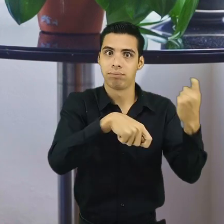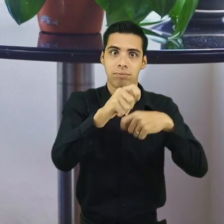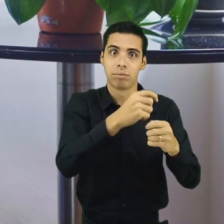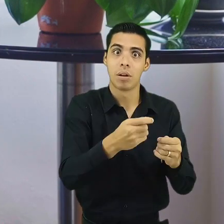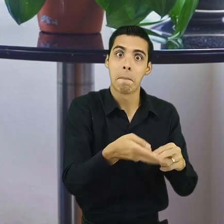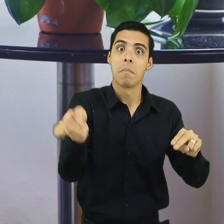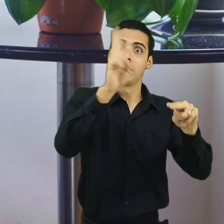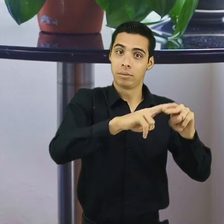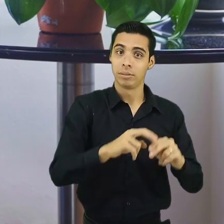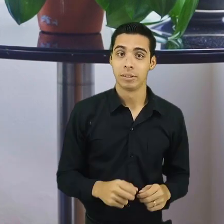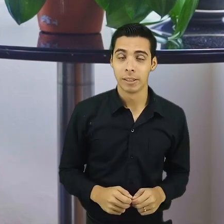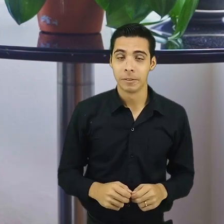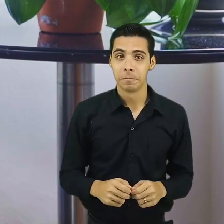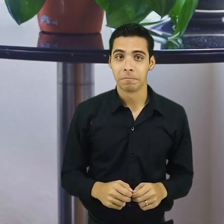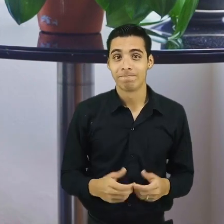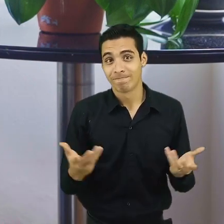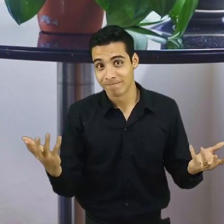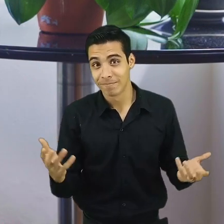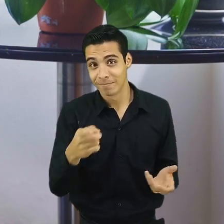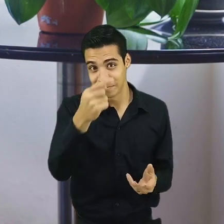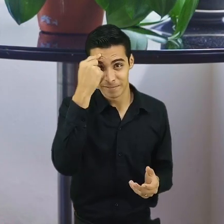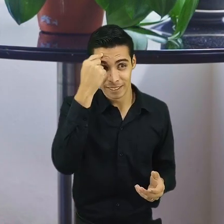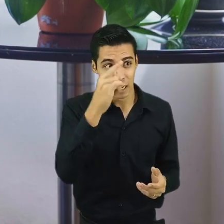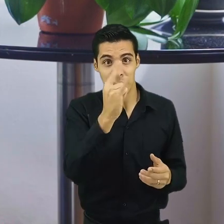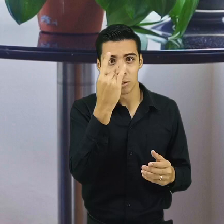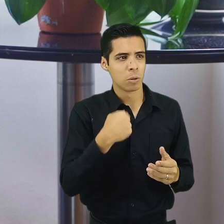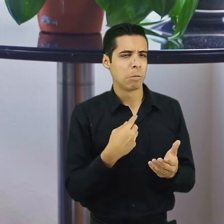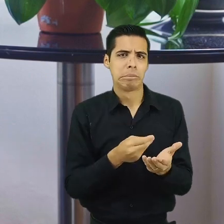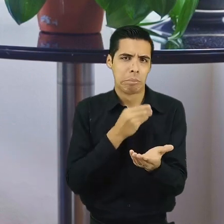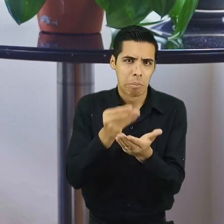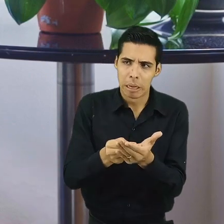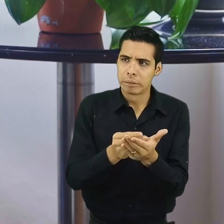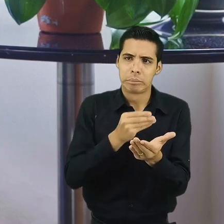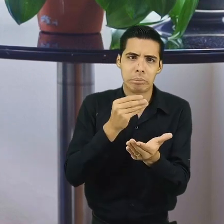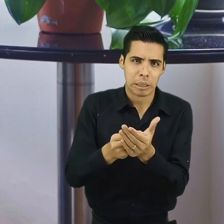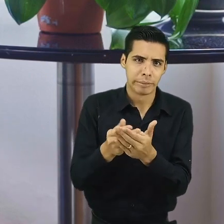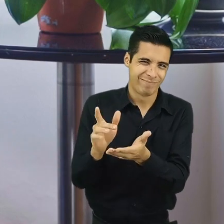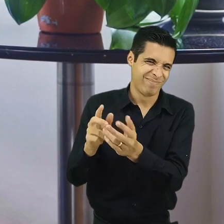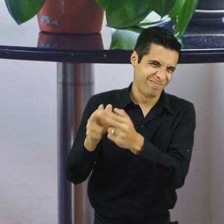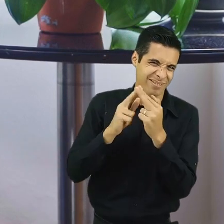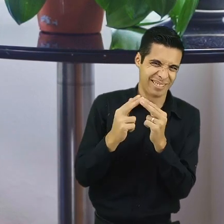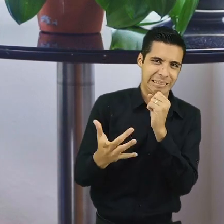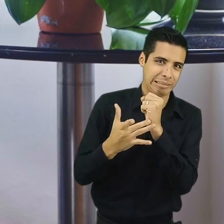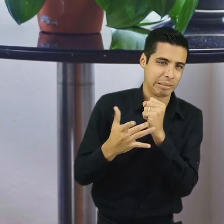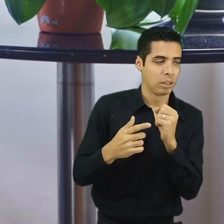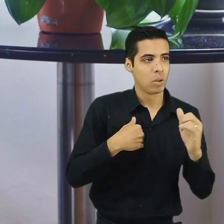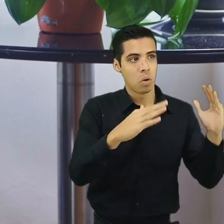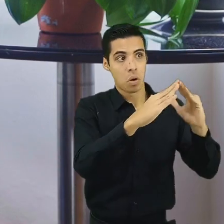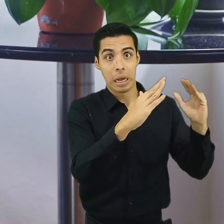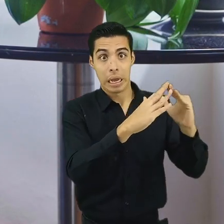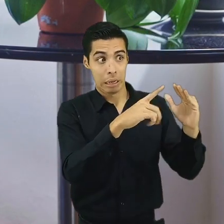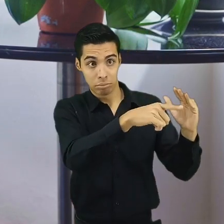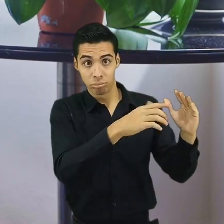vivienda, justamente porque tienen la casa de respaldo. En dado caso, donde uno no llega a pagar, pues tienen esta casa y es algo tangible que ellos tienen